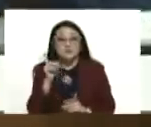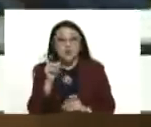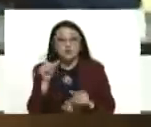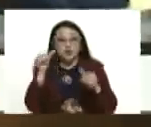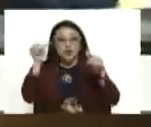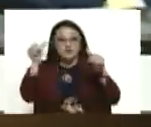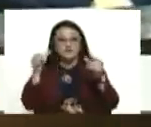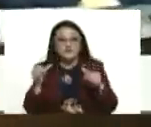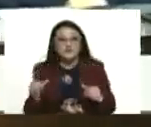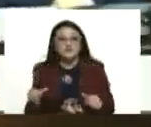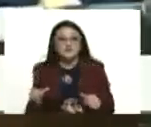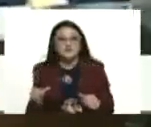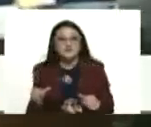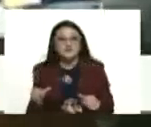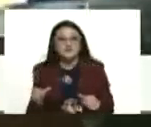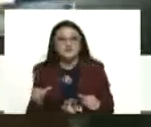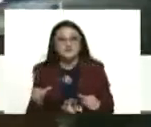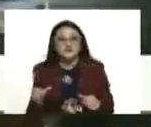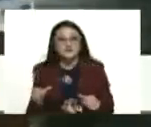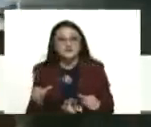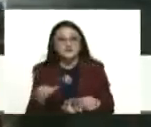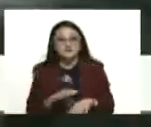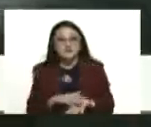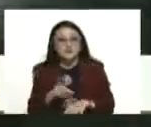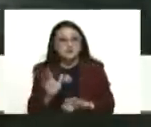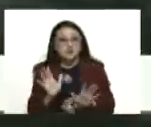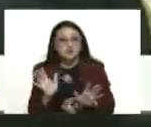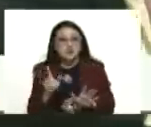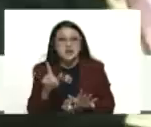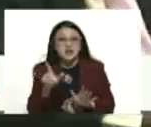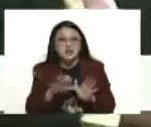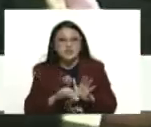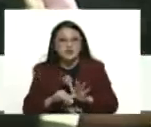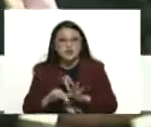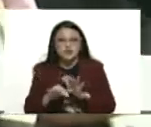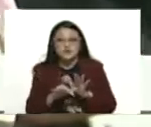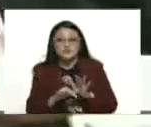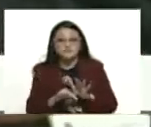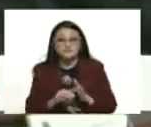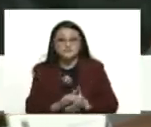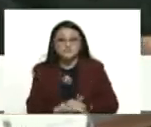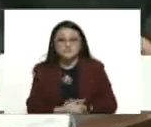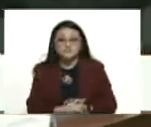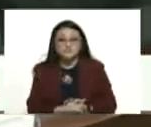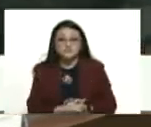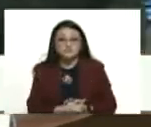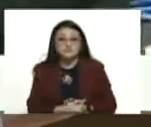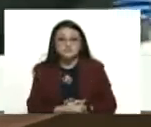afiche, porque son simples y vulgares ladrones.